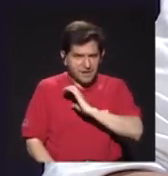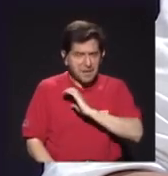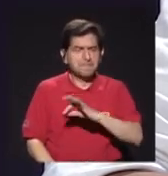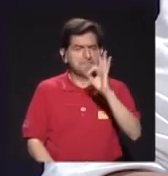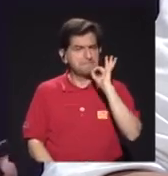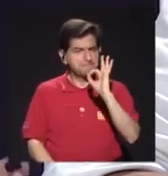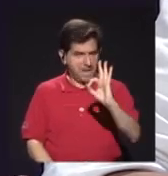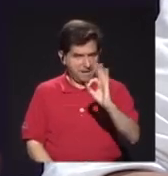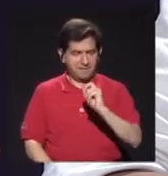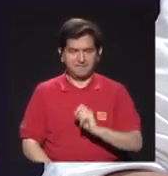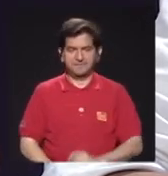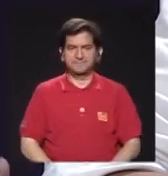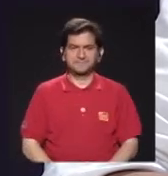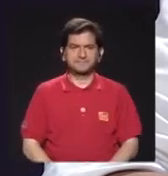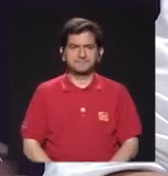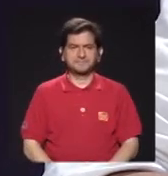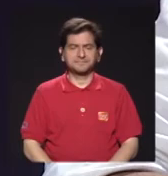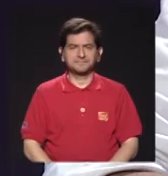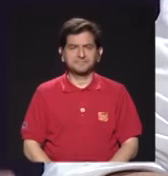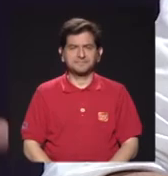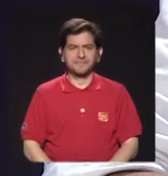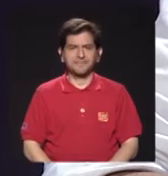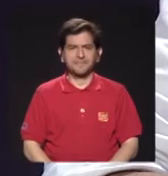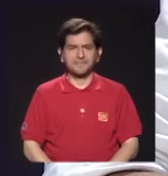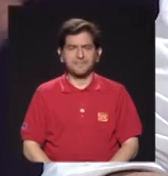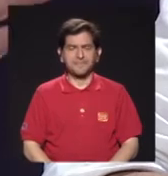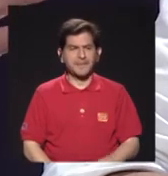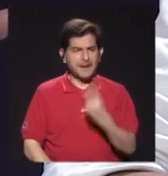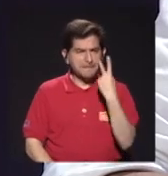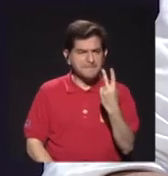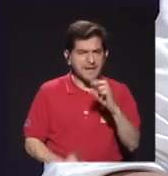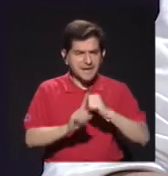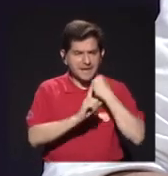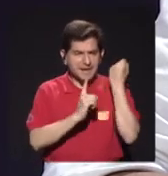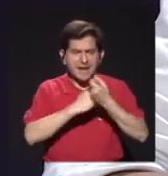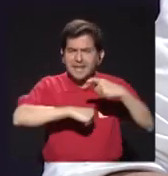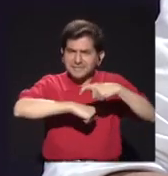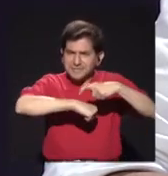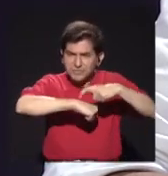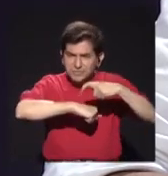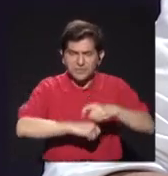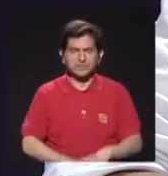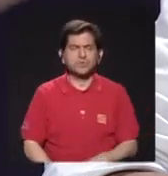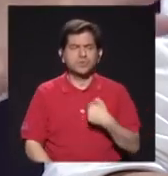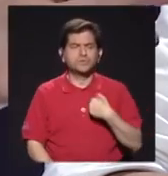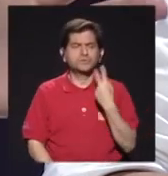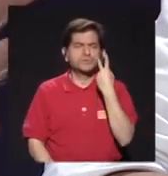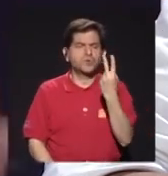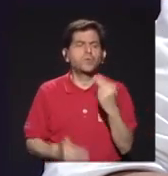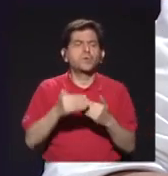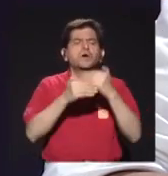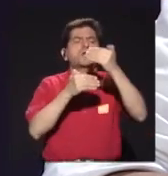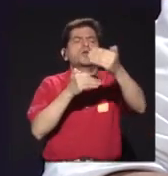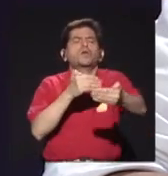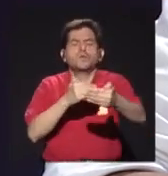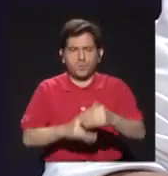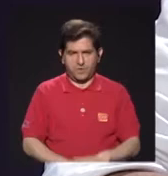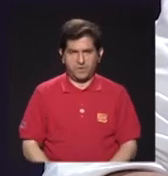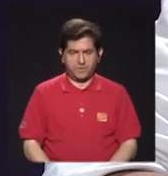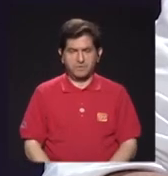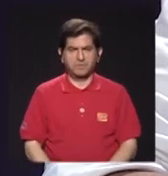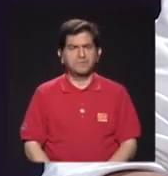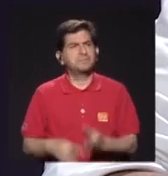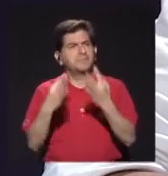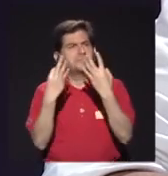y me parece que yo más que ver la coyuntura he tratado como de mirar un poco más allá de la coyuntura misma y